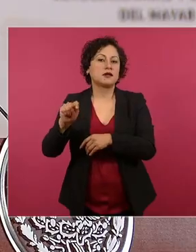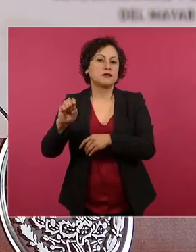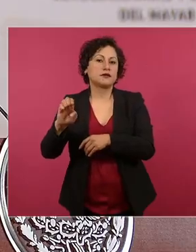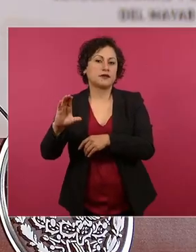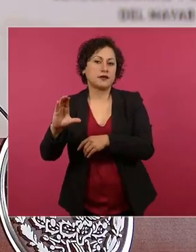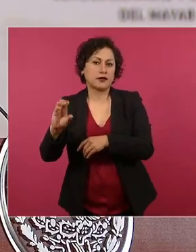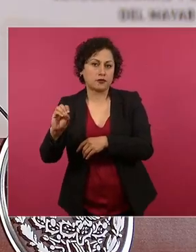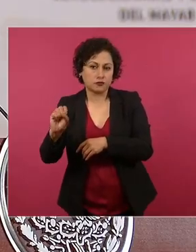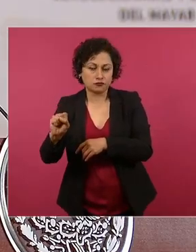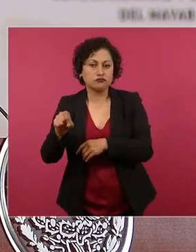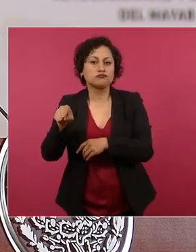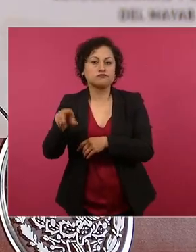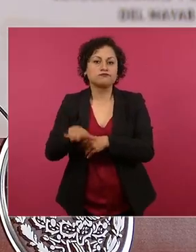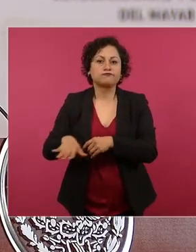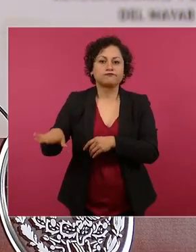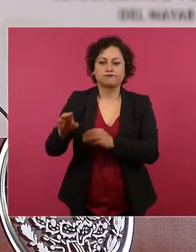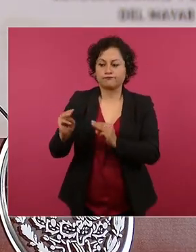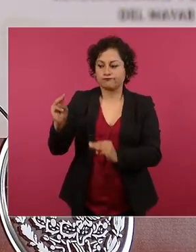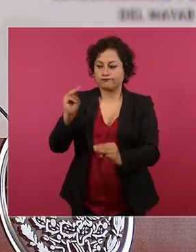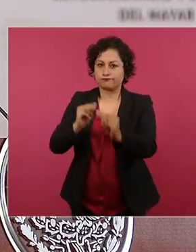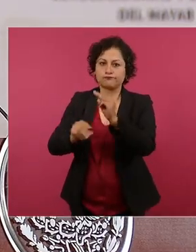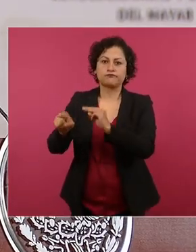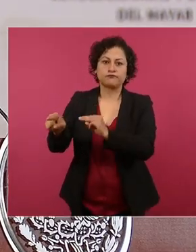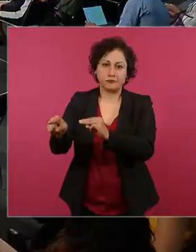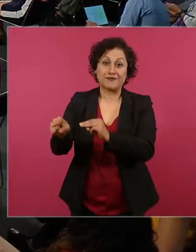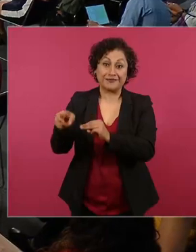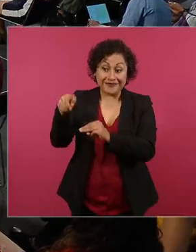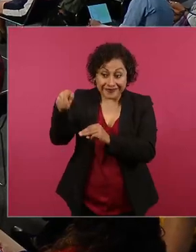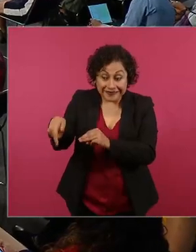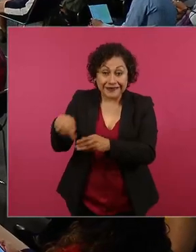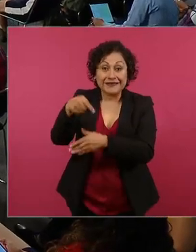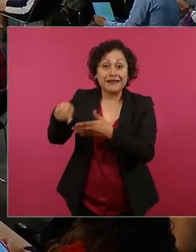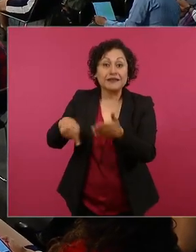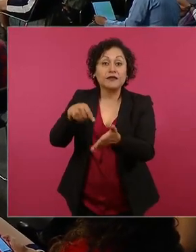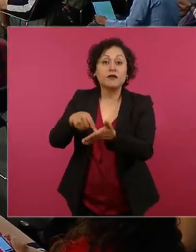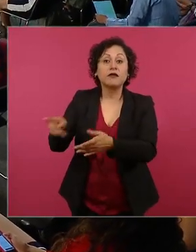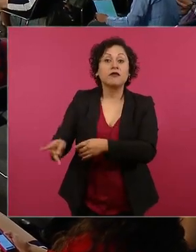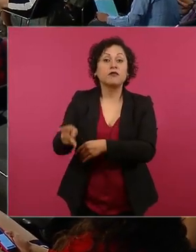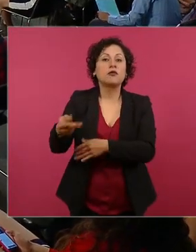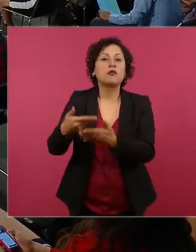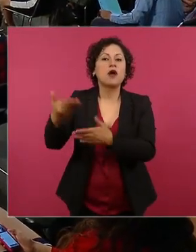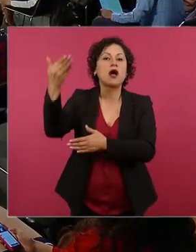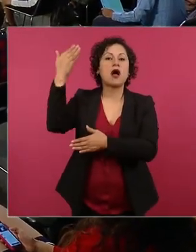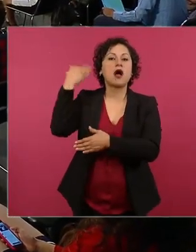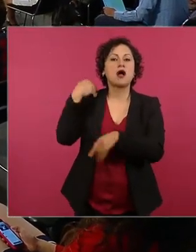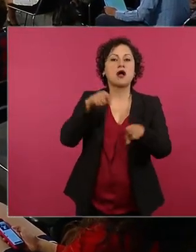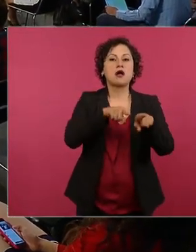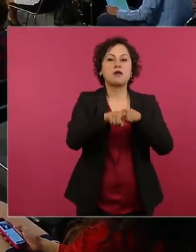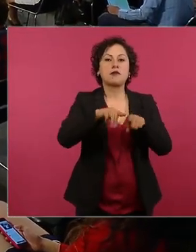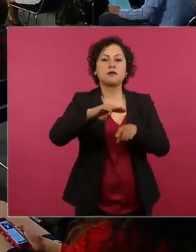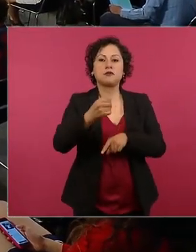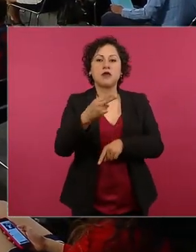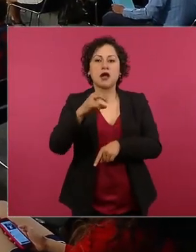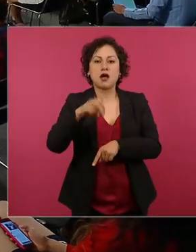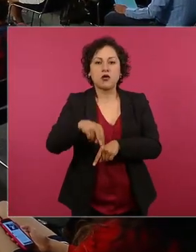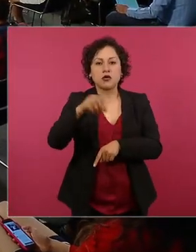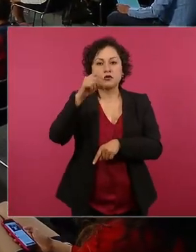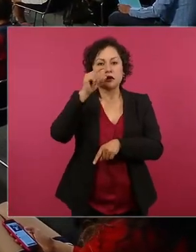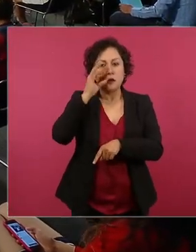de donde eran originarios los Flores Magón, en una visita a una